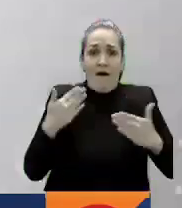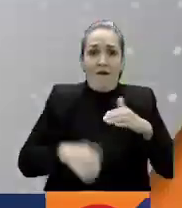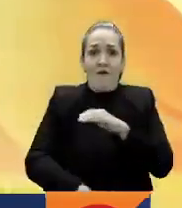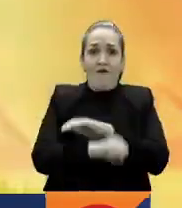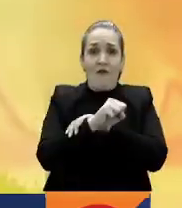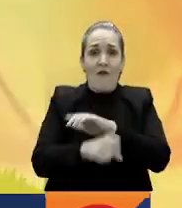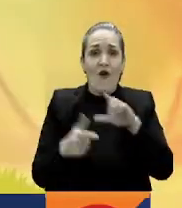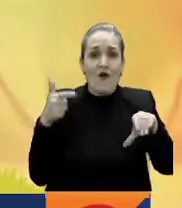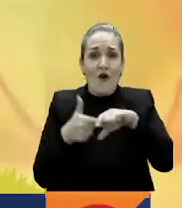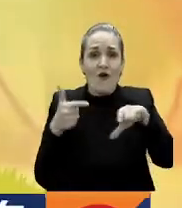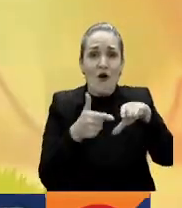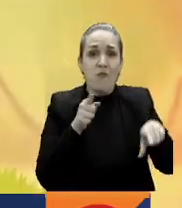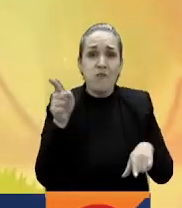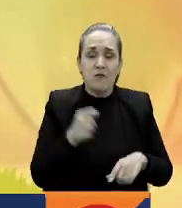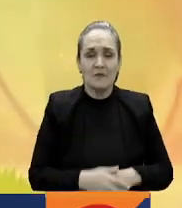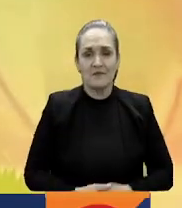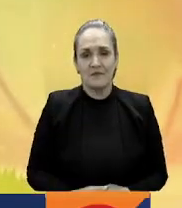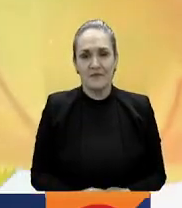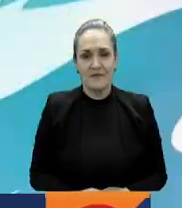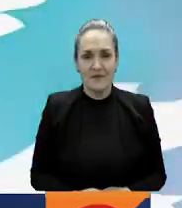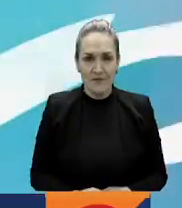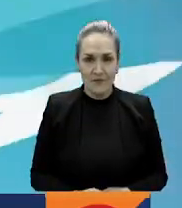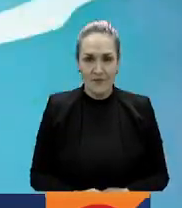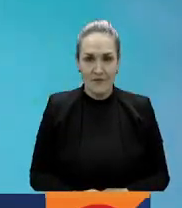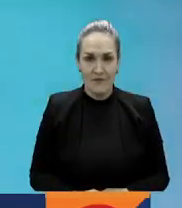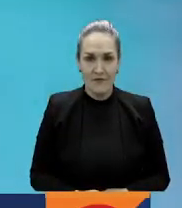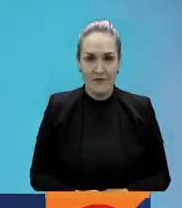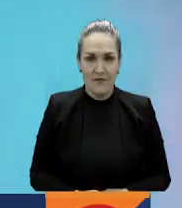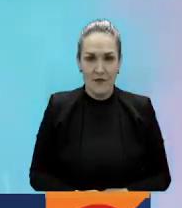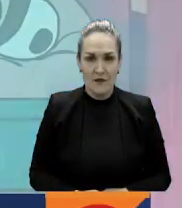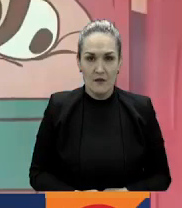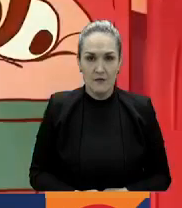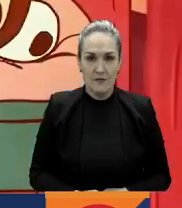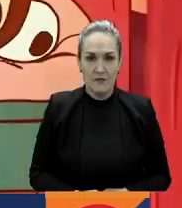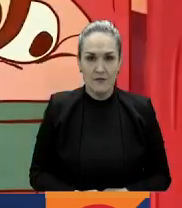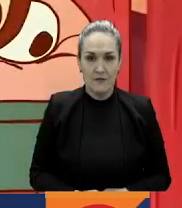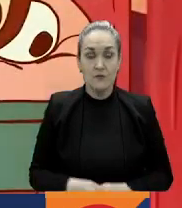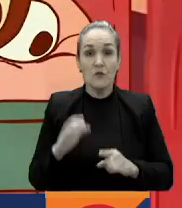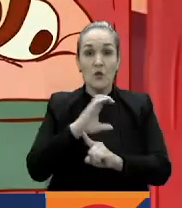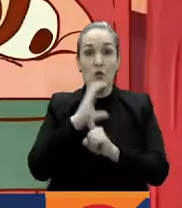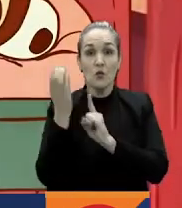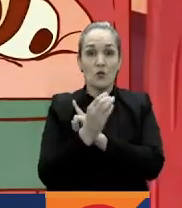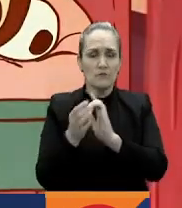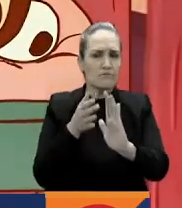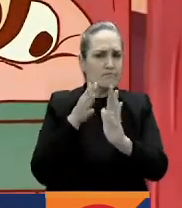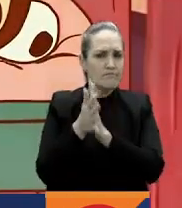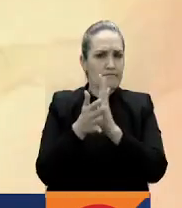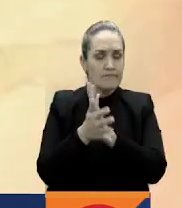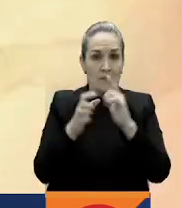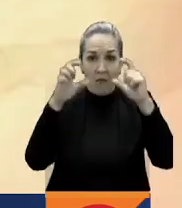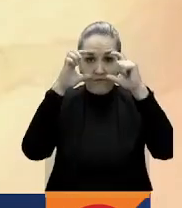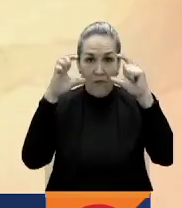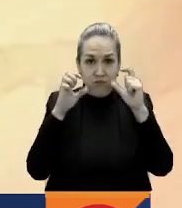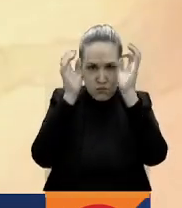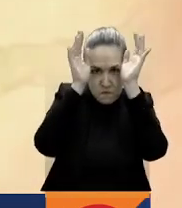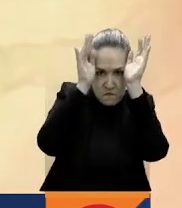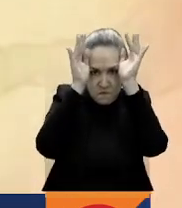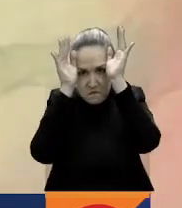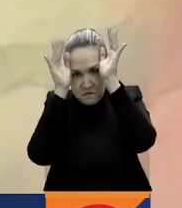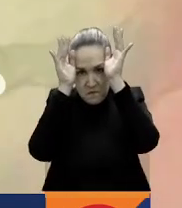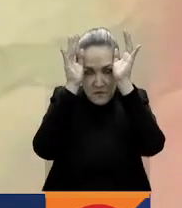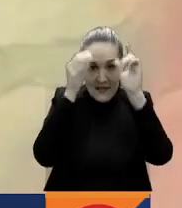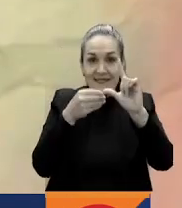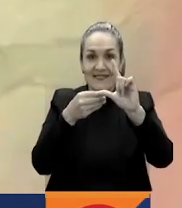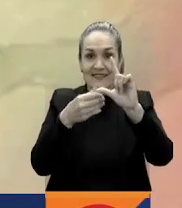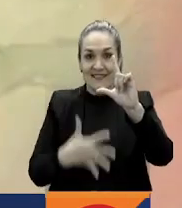fútbol. Tu amigo Frailejón Ernesto Pérez. Y en cultura, el frailejón Ernesto Pérez estrenó su